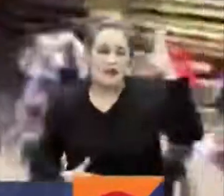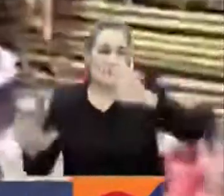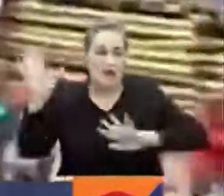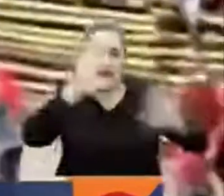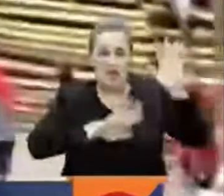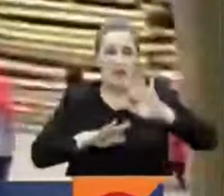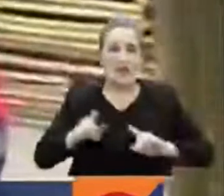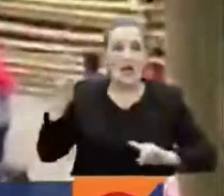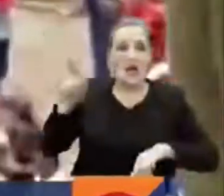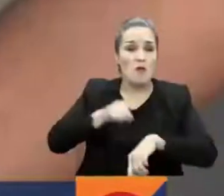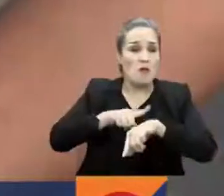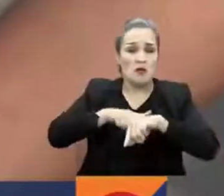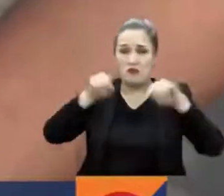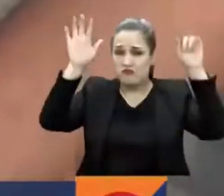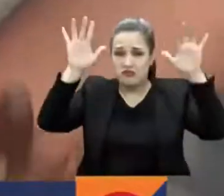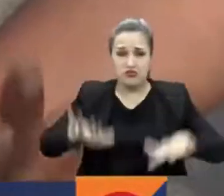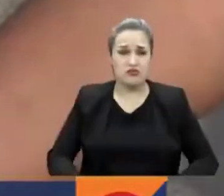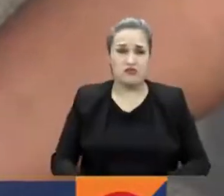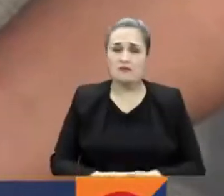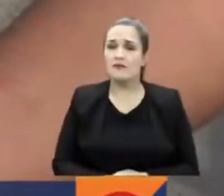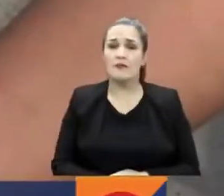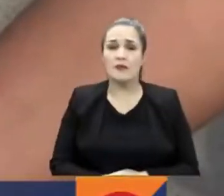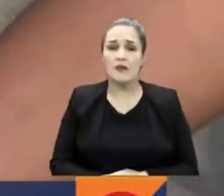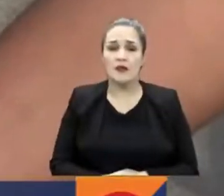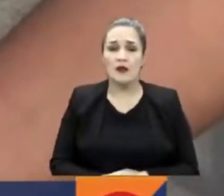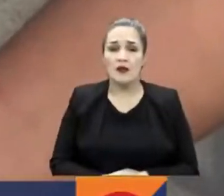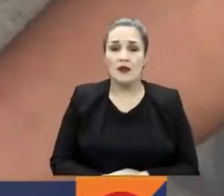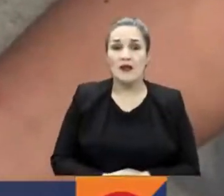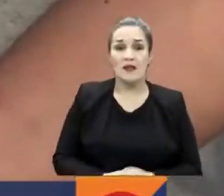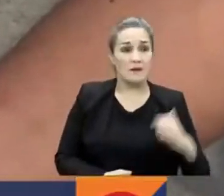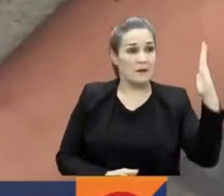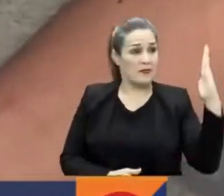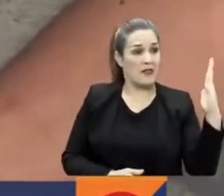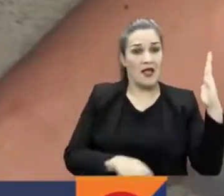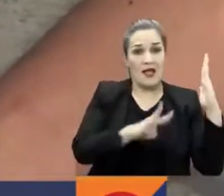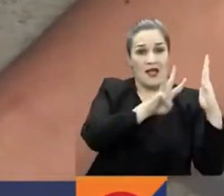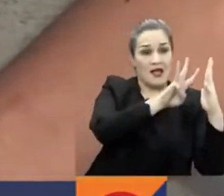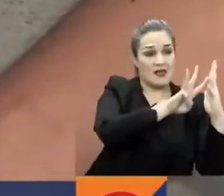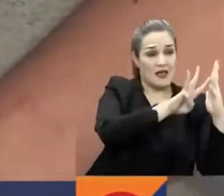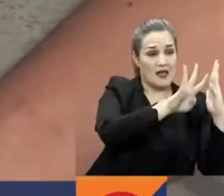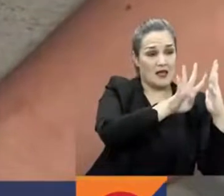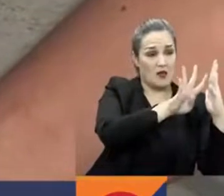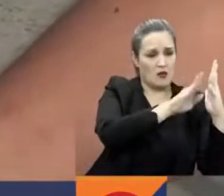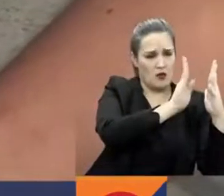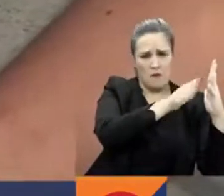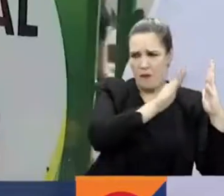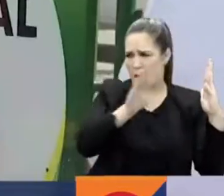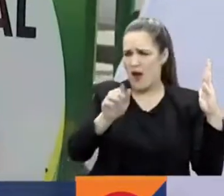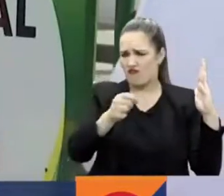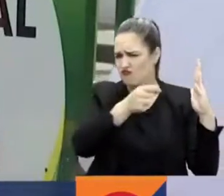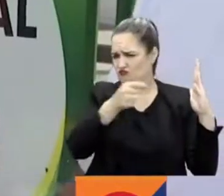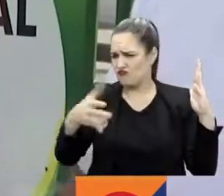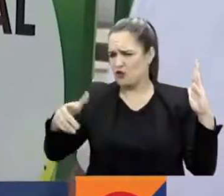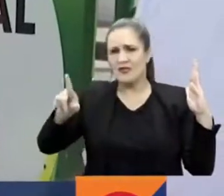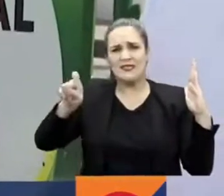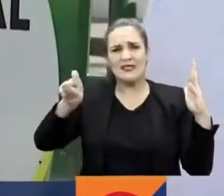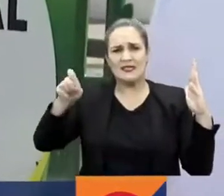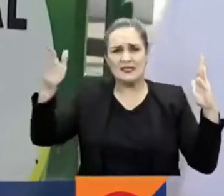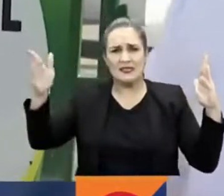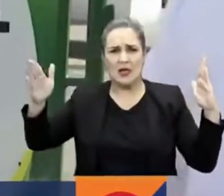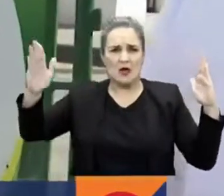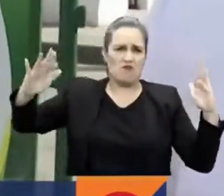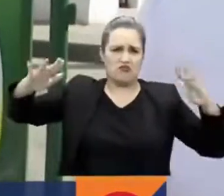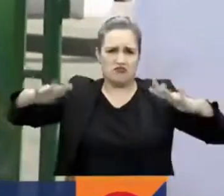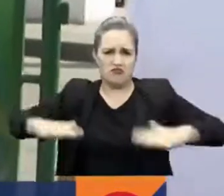momento de la caída. Se desprendió desde el número 34 hacia acá, fueron 6 palcos los que se desprendieron. No, yo vi nomás que ese palco